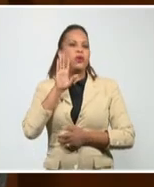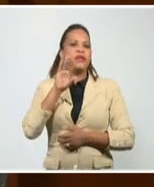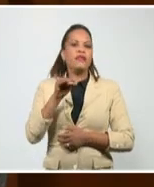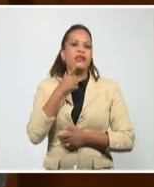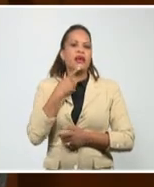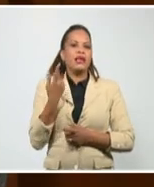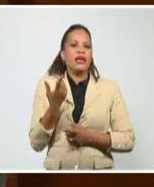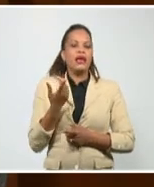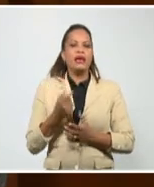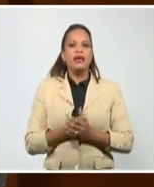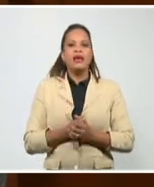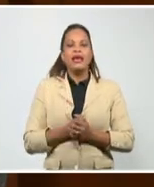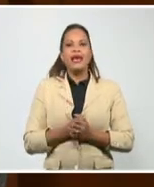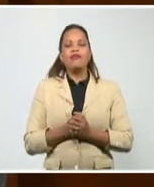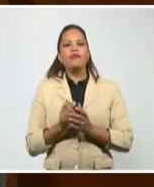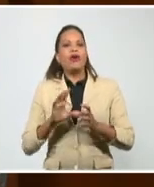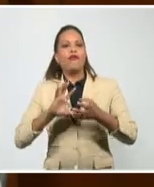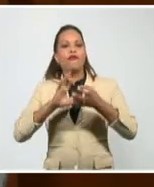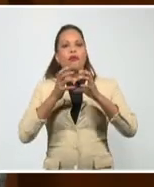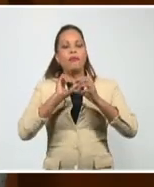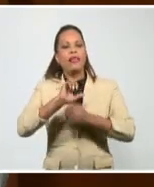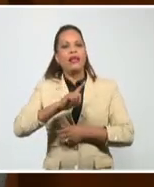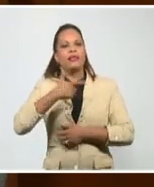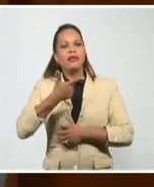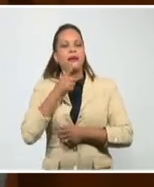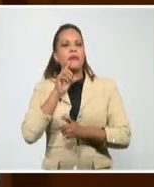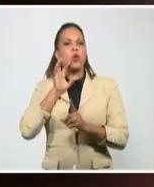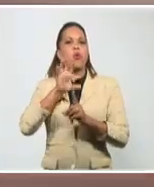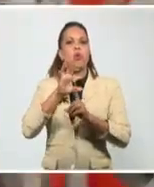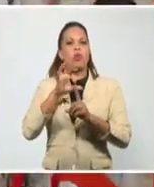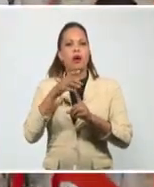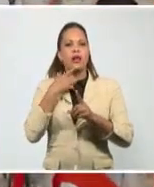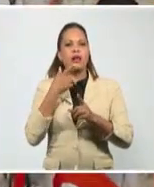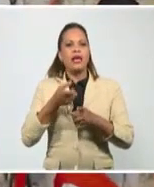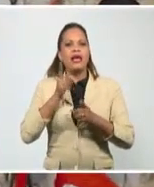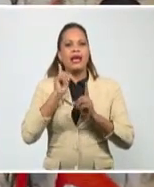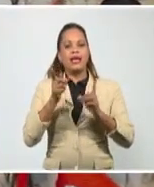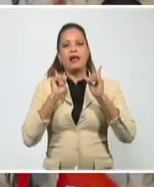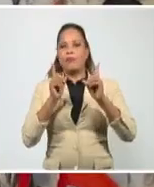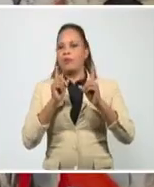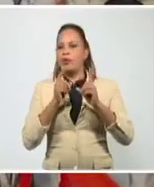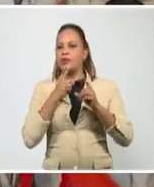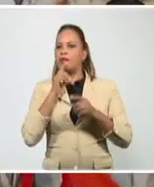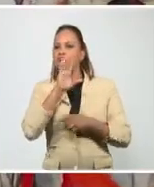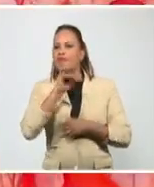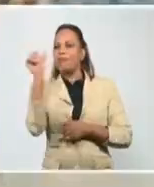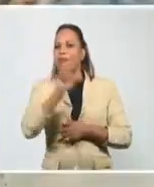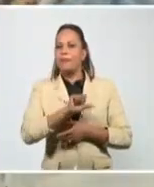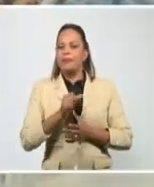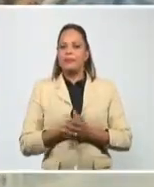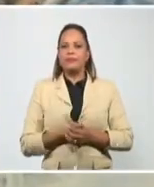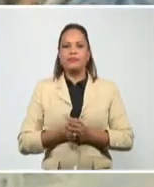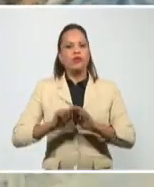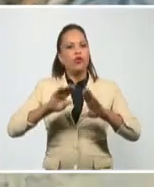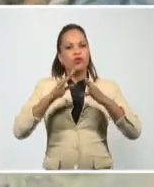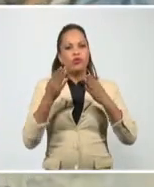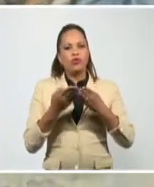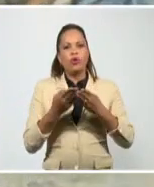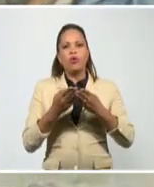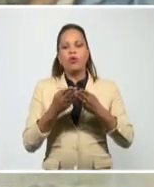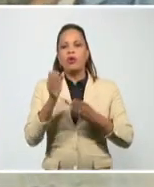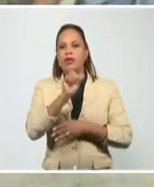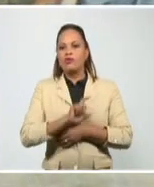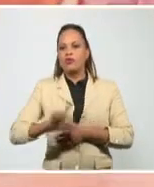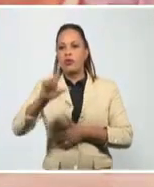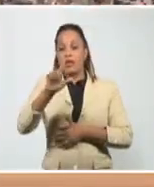la expresión artística para provocar en el campo político. El realismo socialista soviético creó un